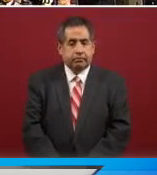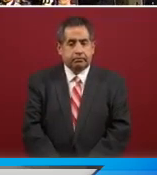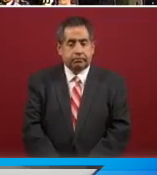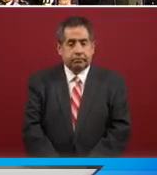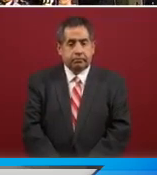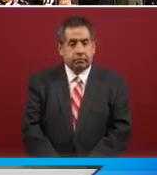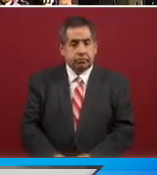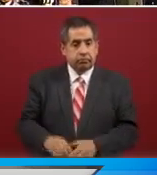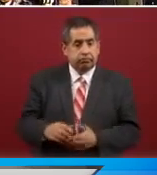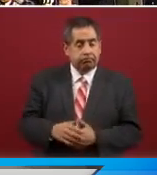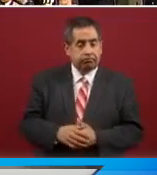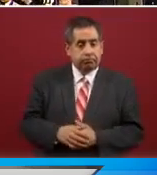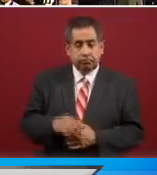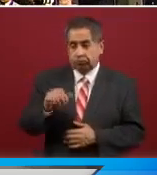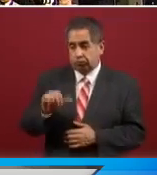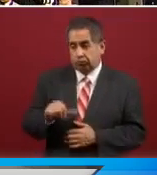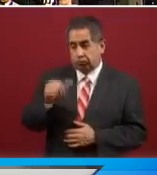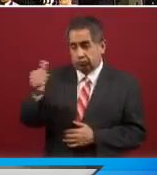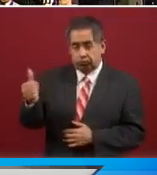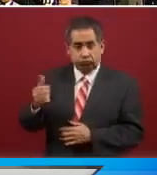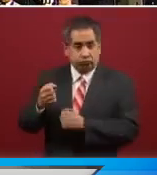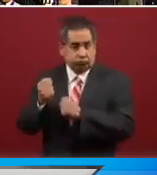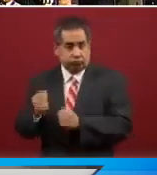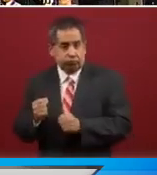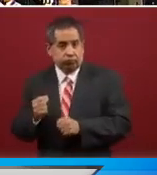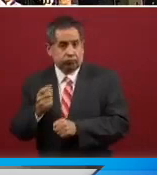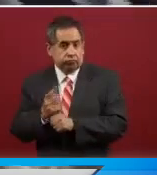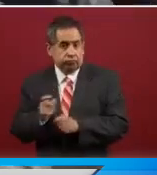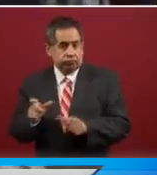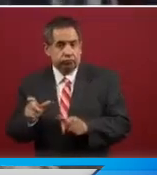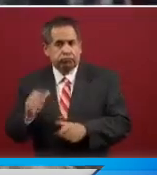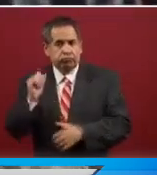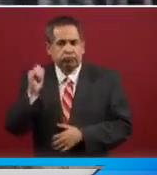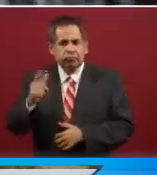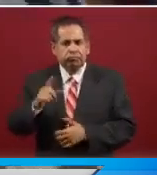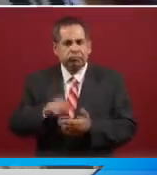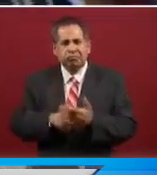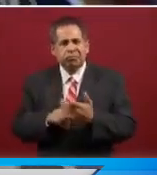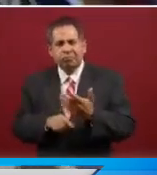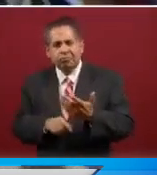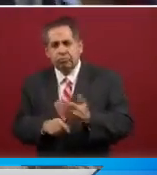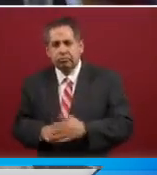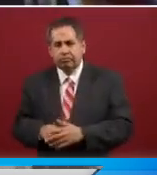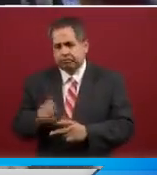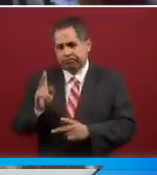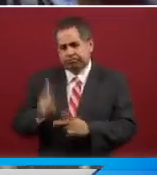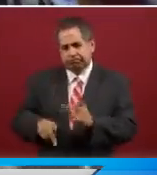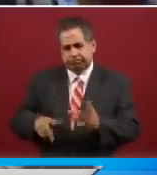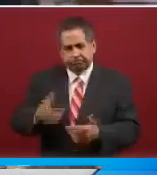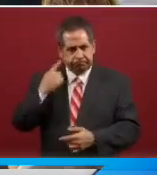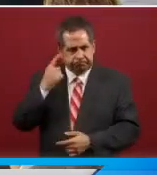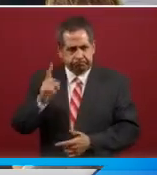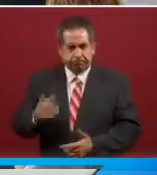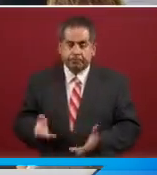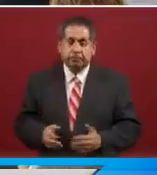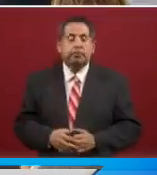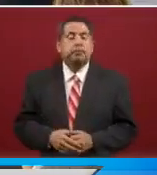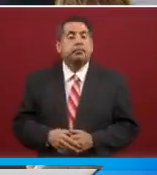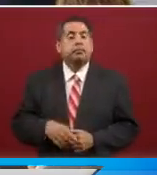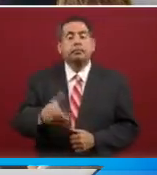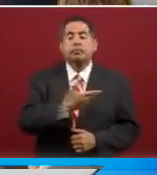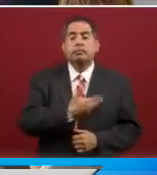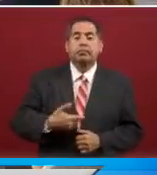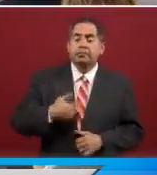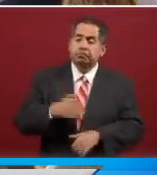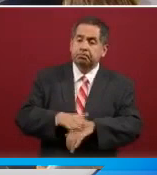grave crisis económica y social en Honduras, que obliga a la población a migrar, huyendo del hambre, de la pobreza y de la violencia. Es por esto que se ha